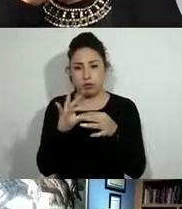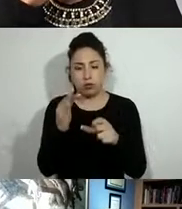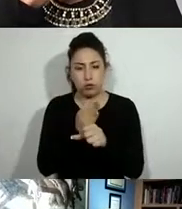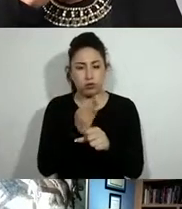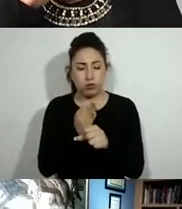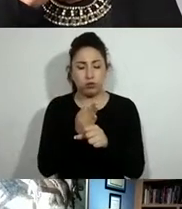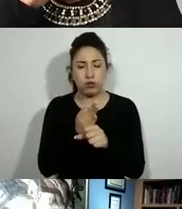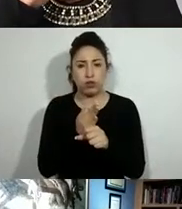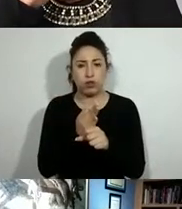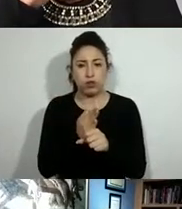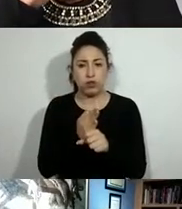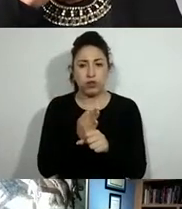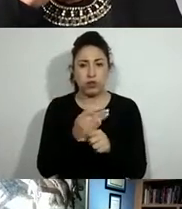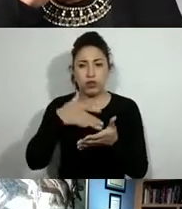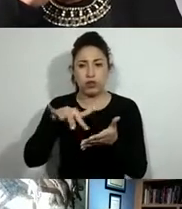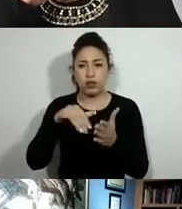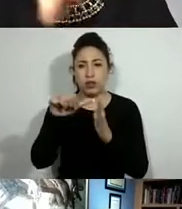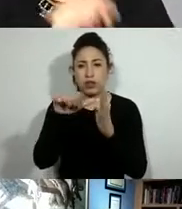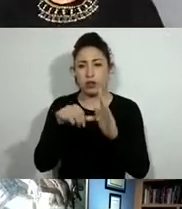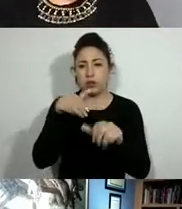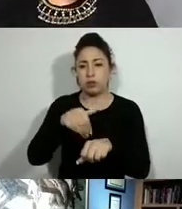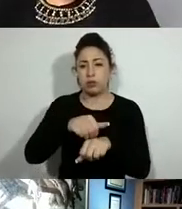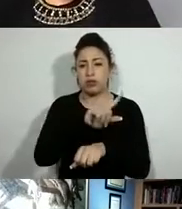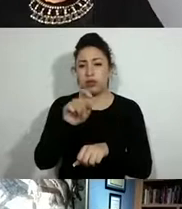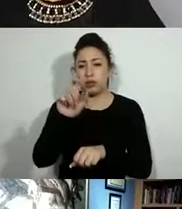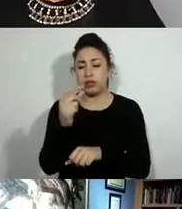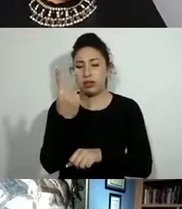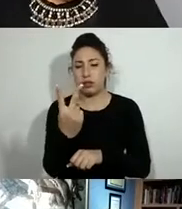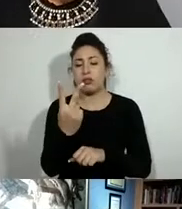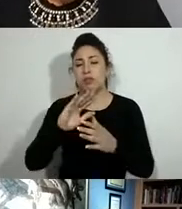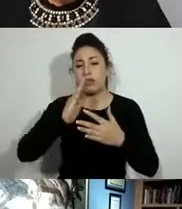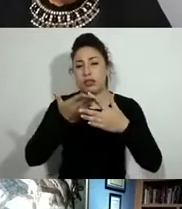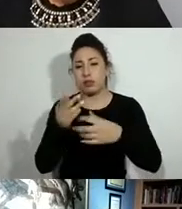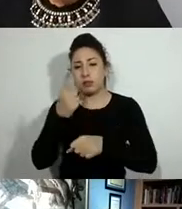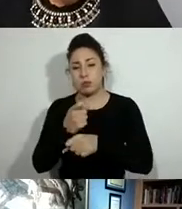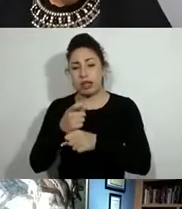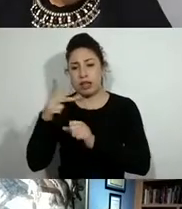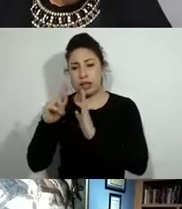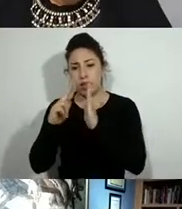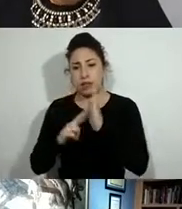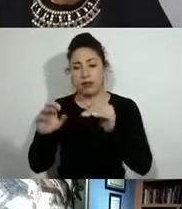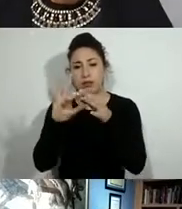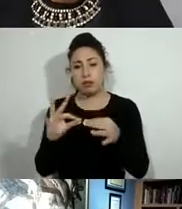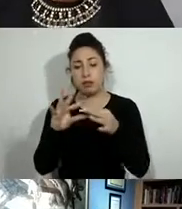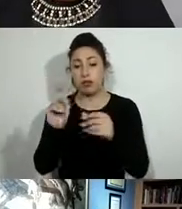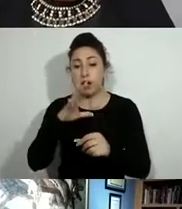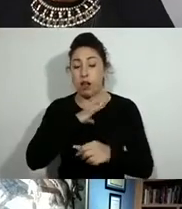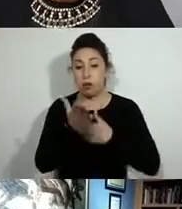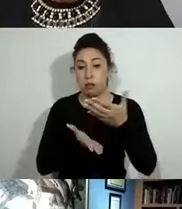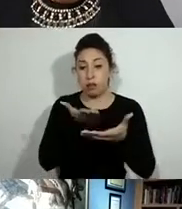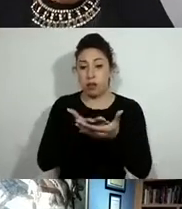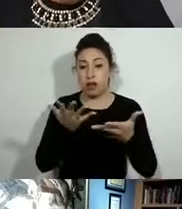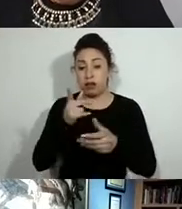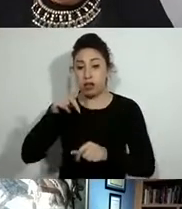leer el artículo 122, fracción primera del reglamento, en donde dice: las iniciativas de la o el jefe de gobierno